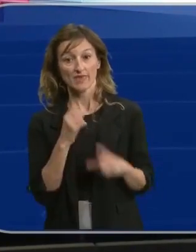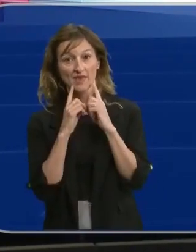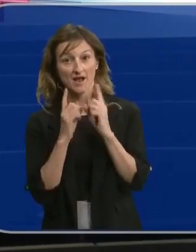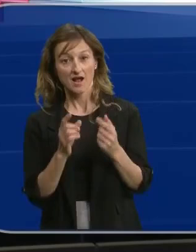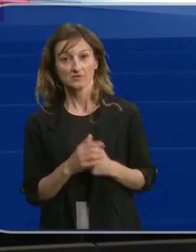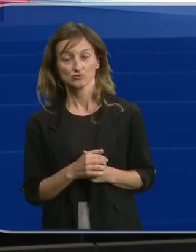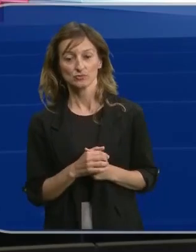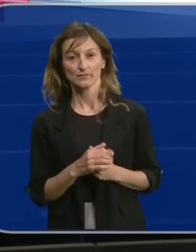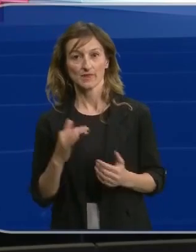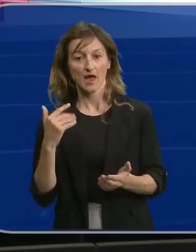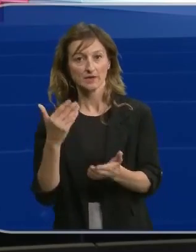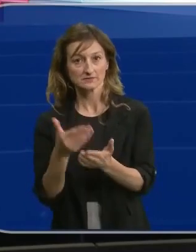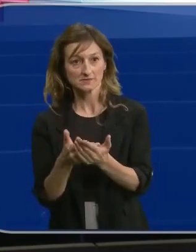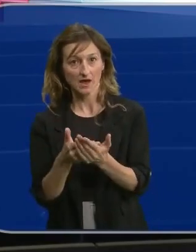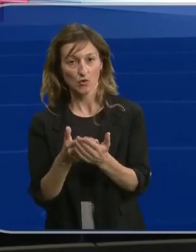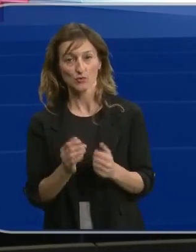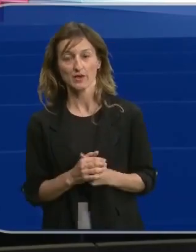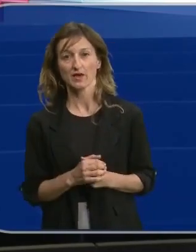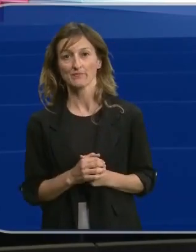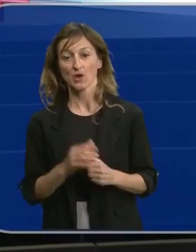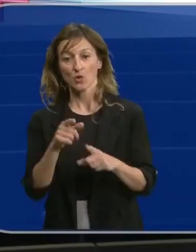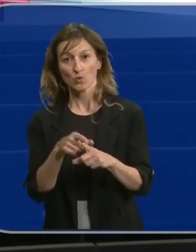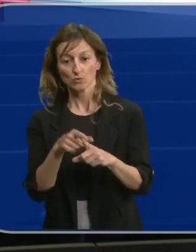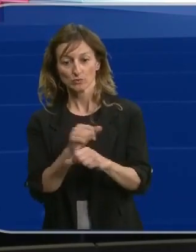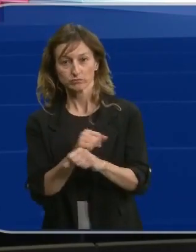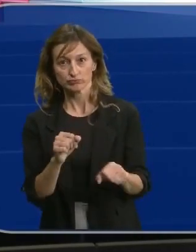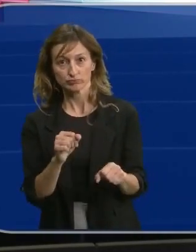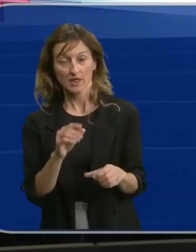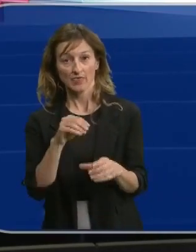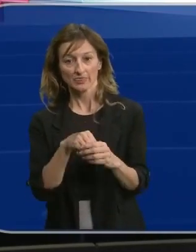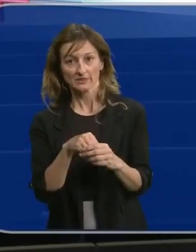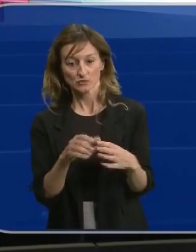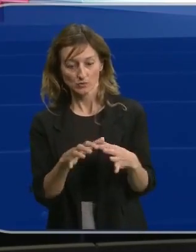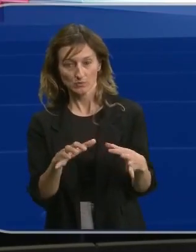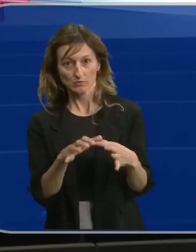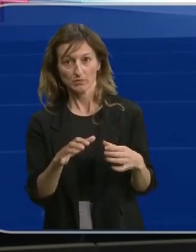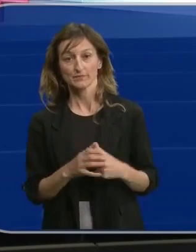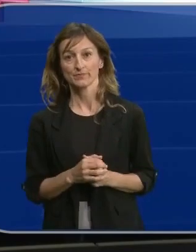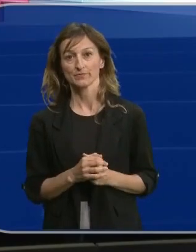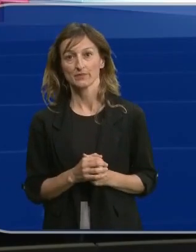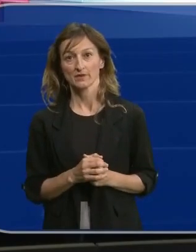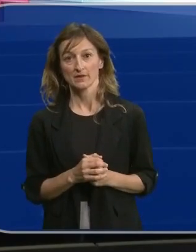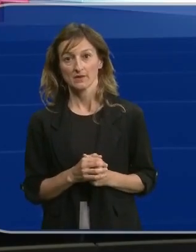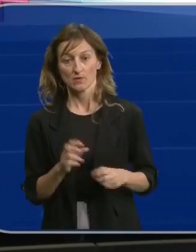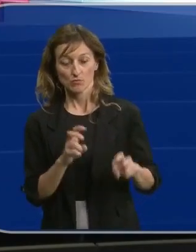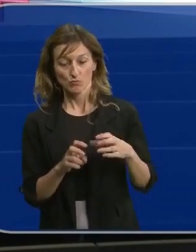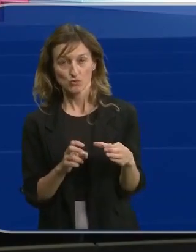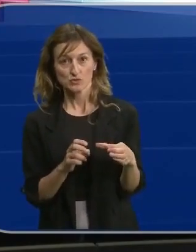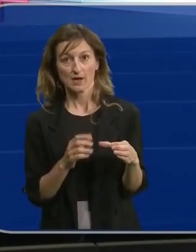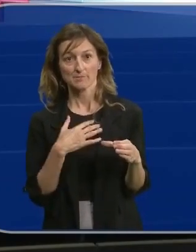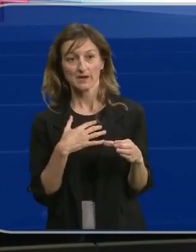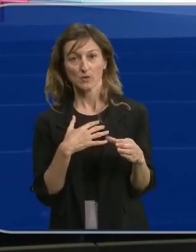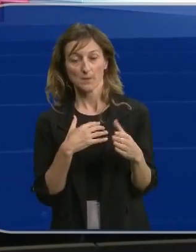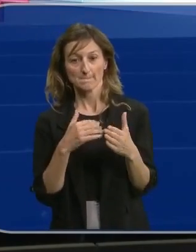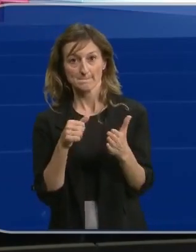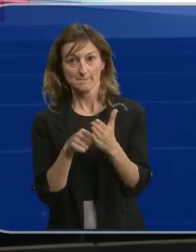caso no que en lo que sabemos hasta ahora eh se limita al uso de un explosivo dentro de un pequeño explosivo dentro de de los buscas pero la